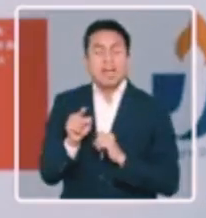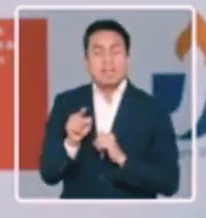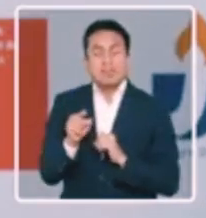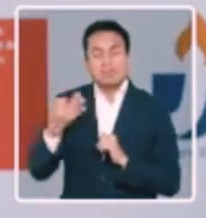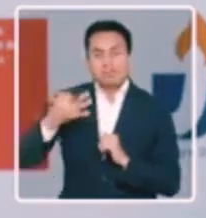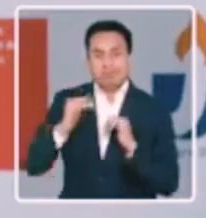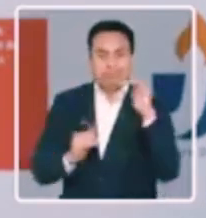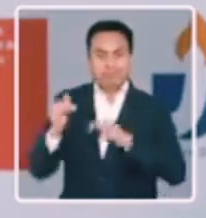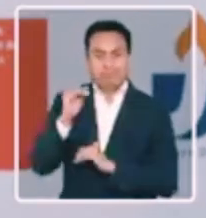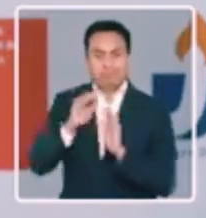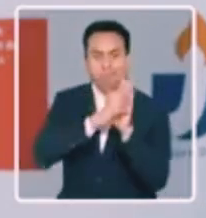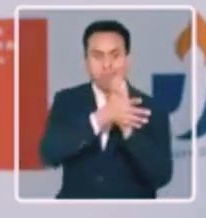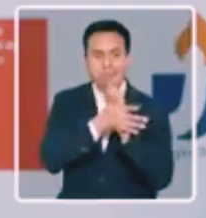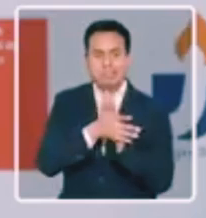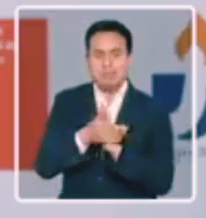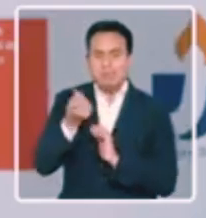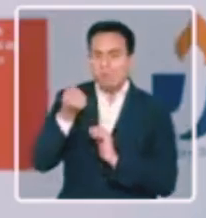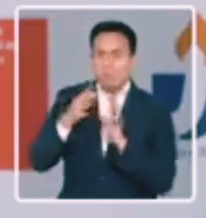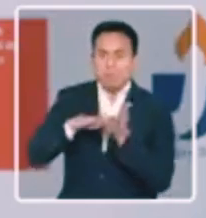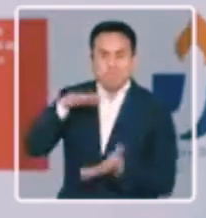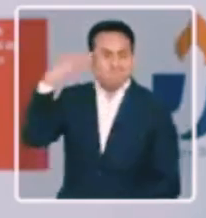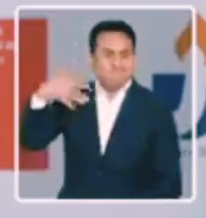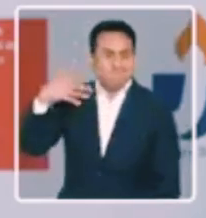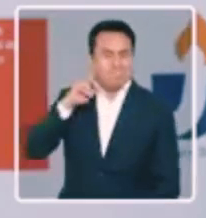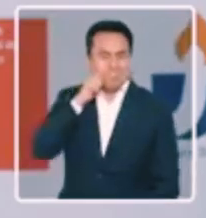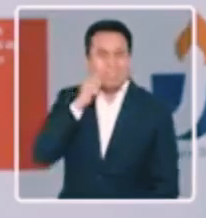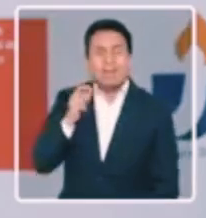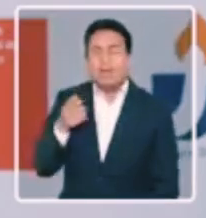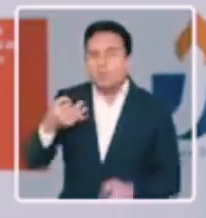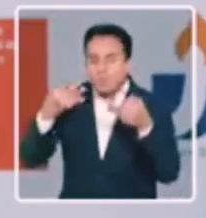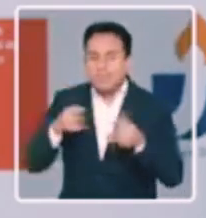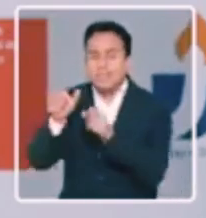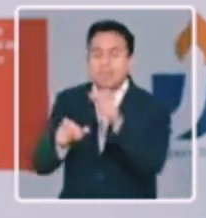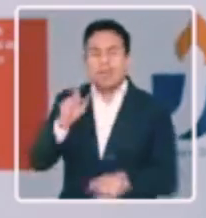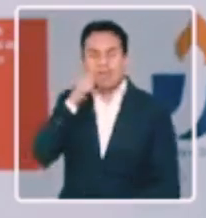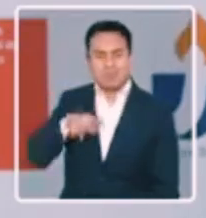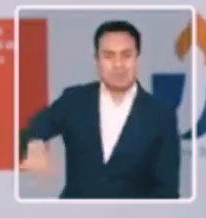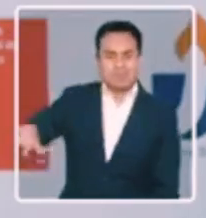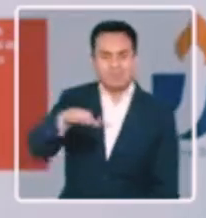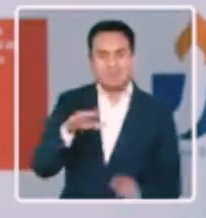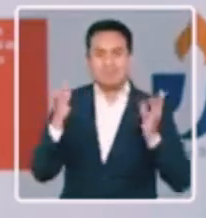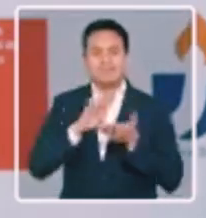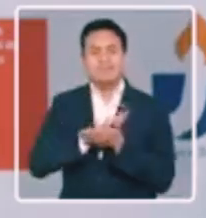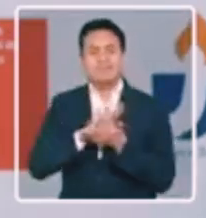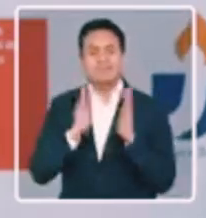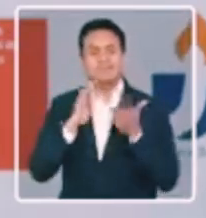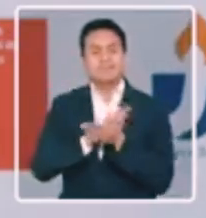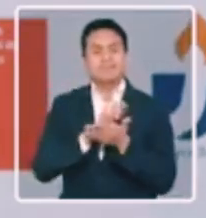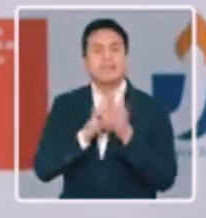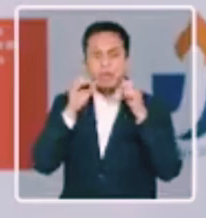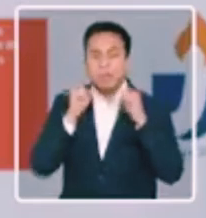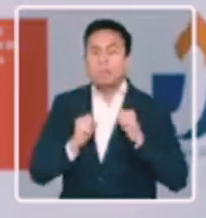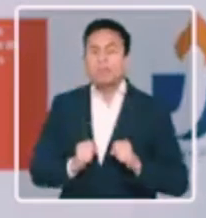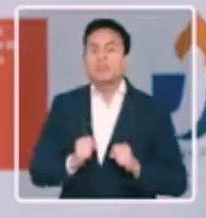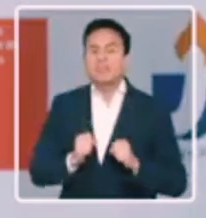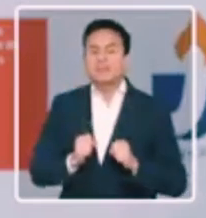riqueza que es invaluable que son justamente su pueblo y que